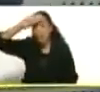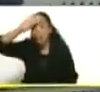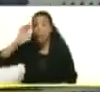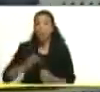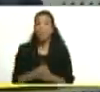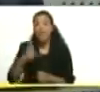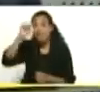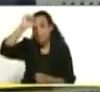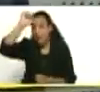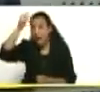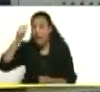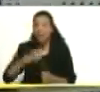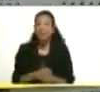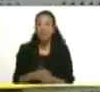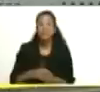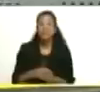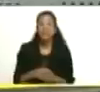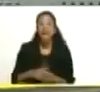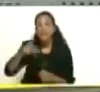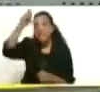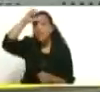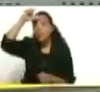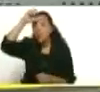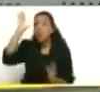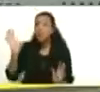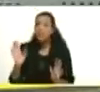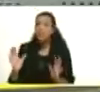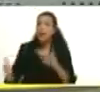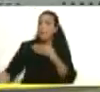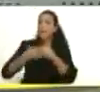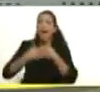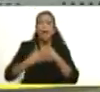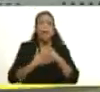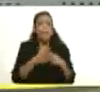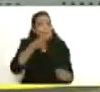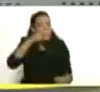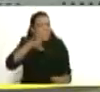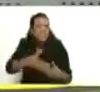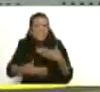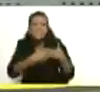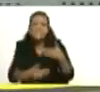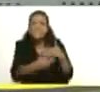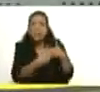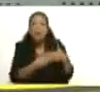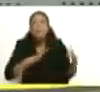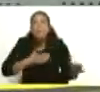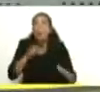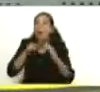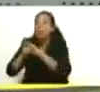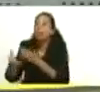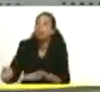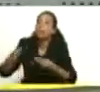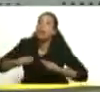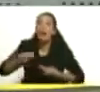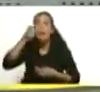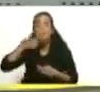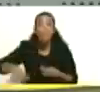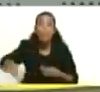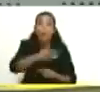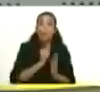de la India y de Turquía que Venezuela, un país bloqueado y perseguido, pudo acceder al medicamento que